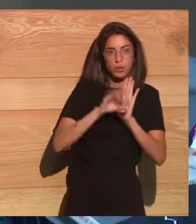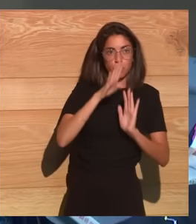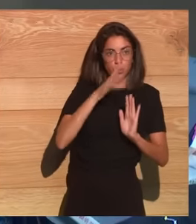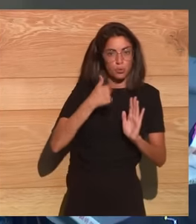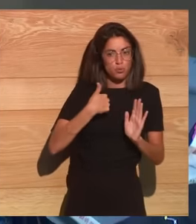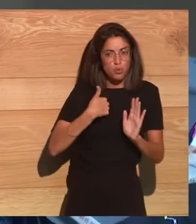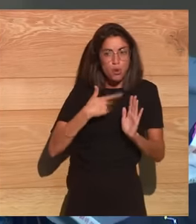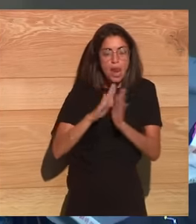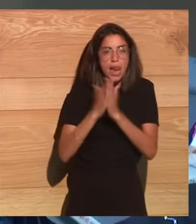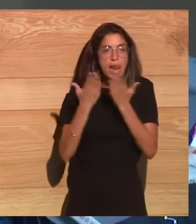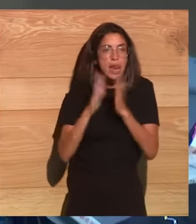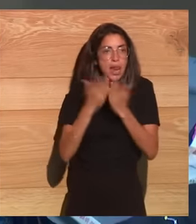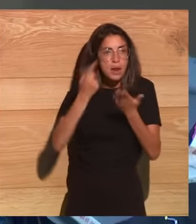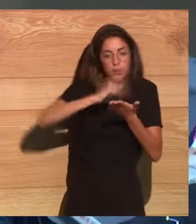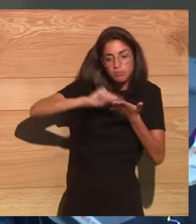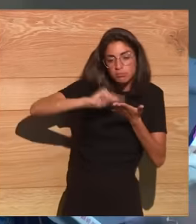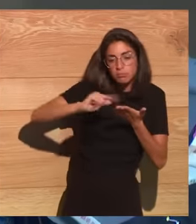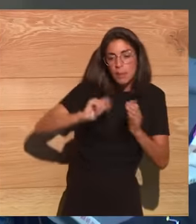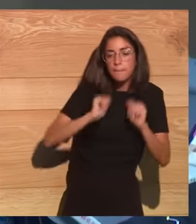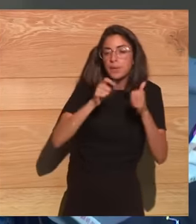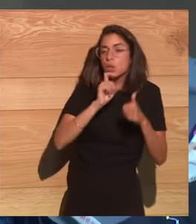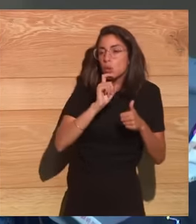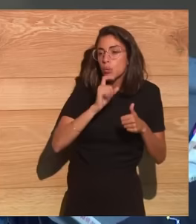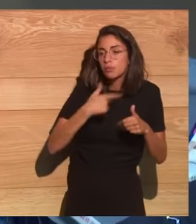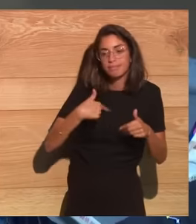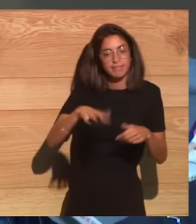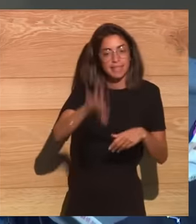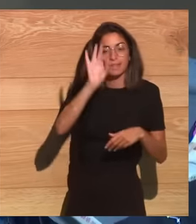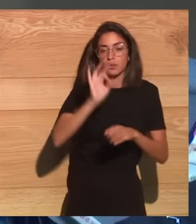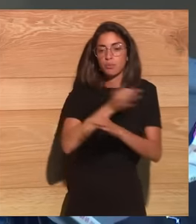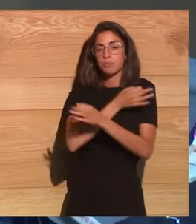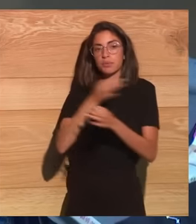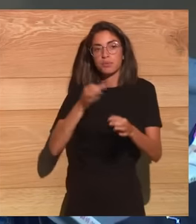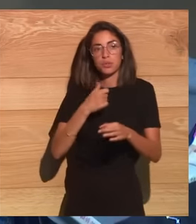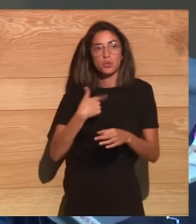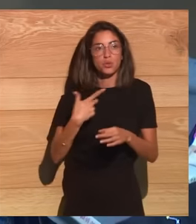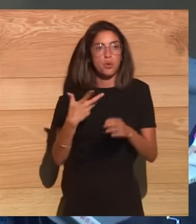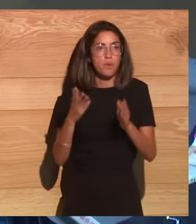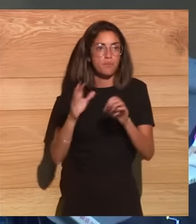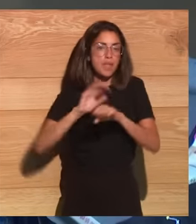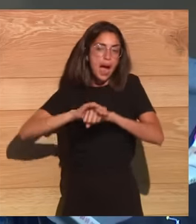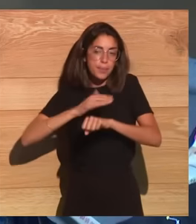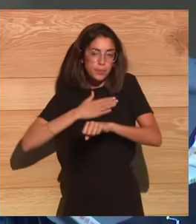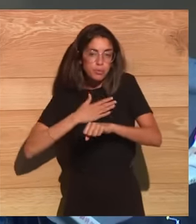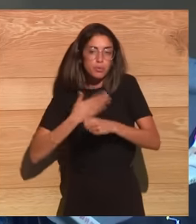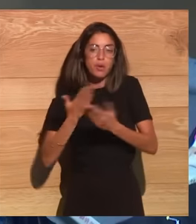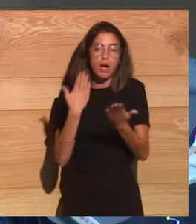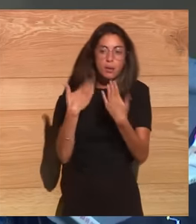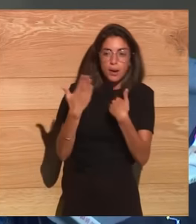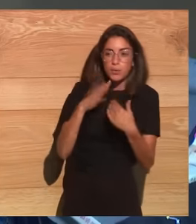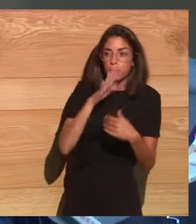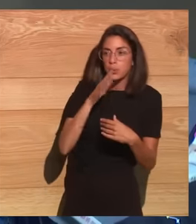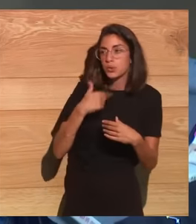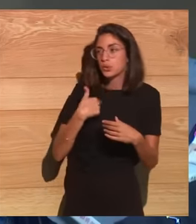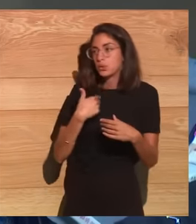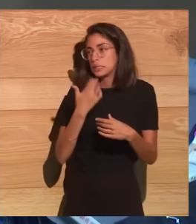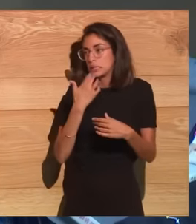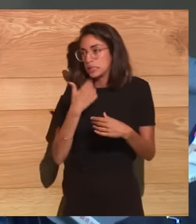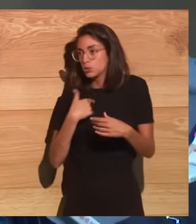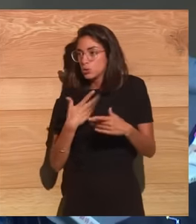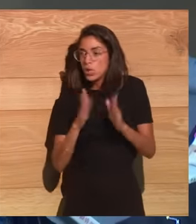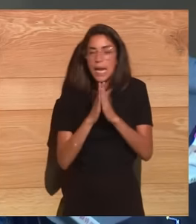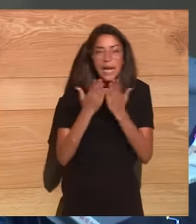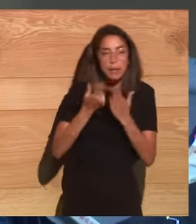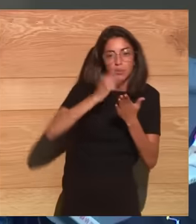el libro. Y entonces hablé con un amigo y le dije, tío, estoy un poco nervioso porque creo que si enfoco el libro lo tengo que hacer de esta